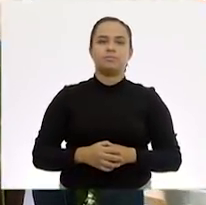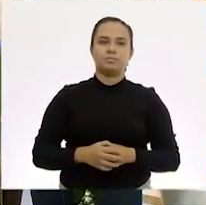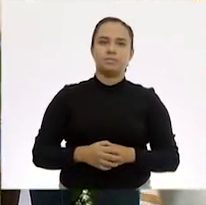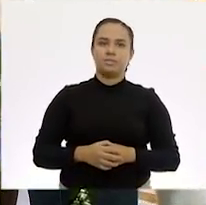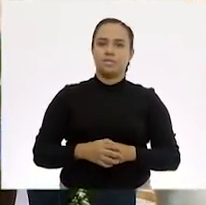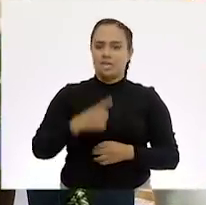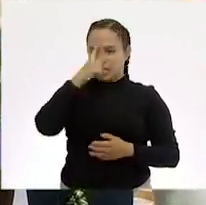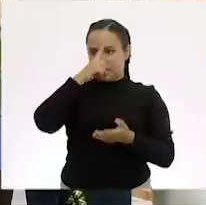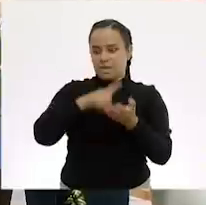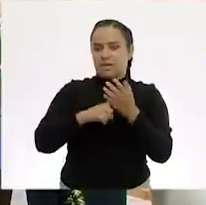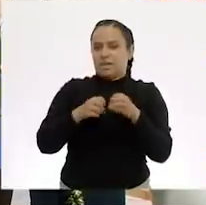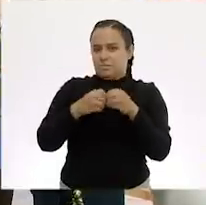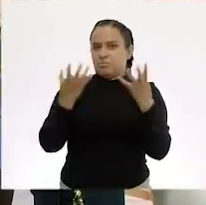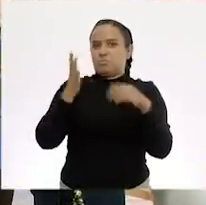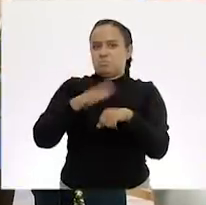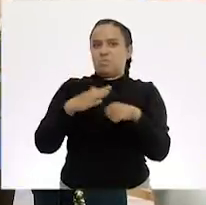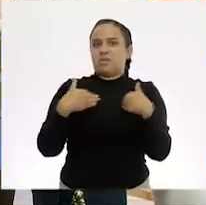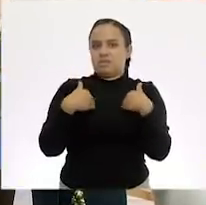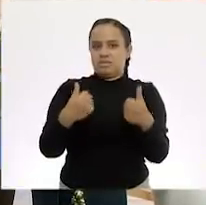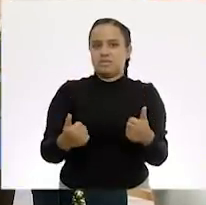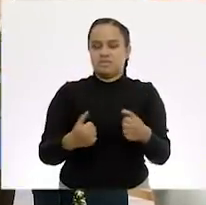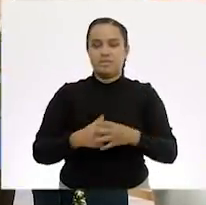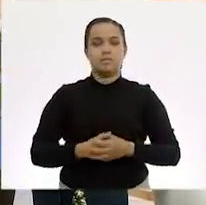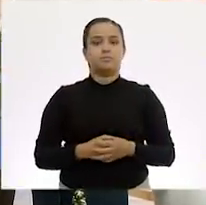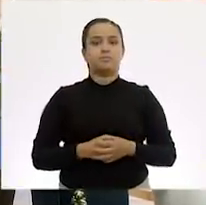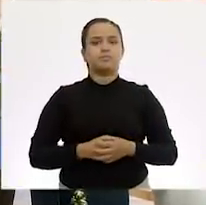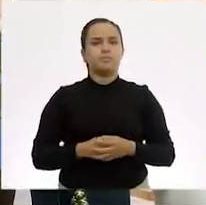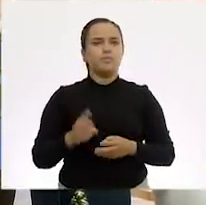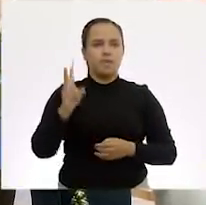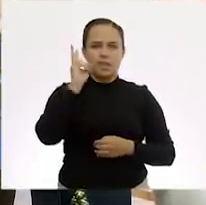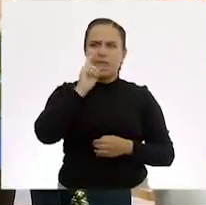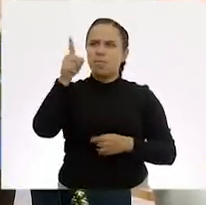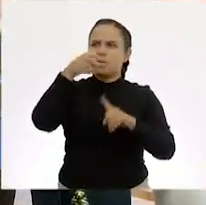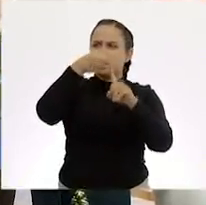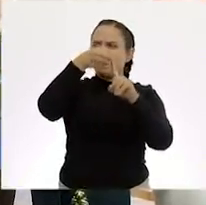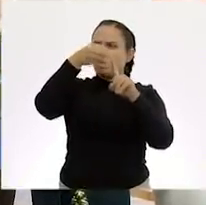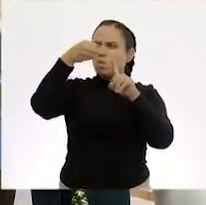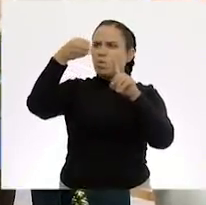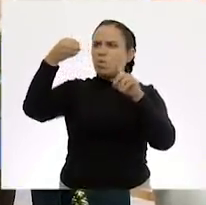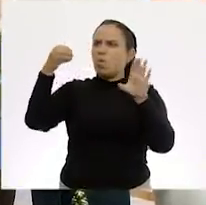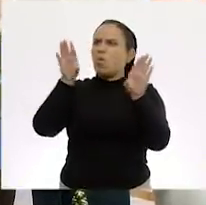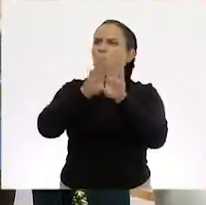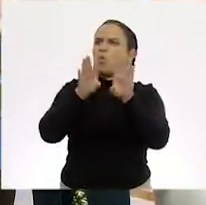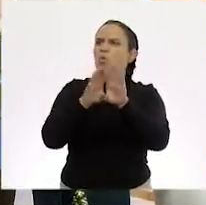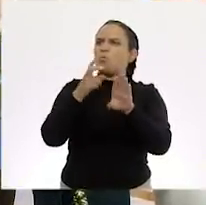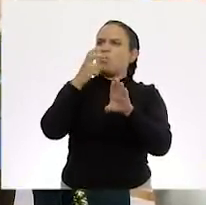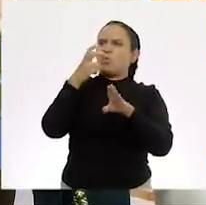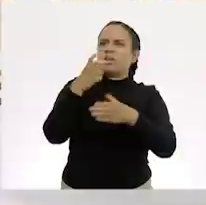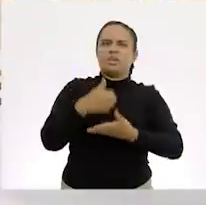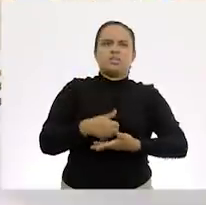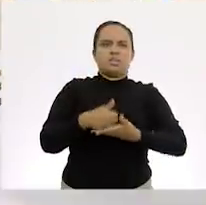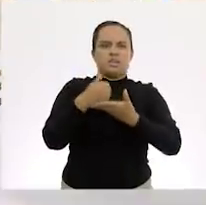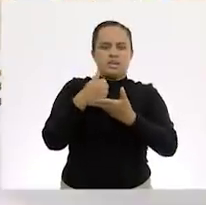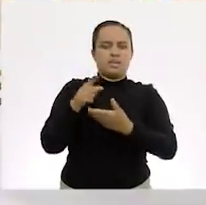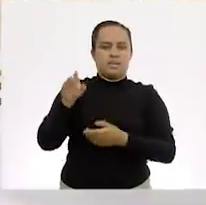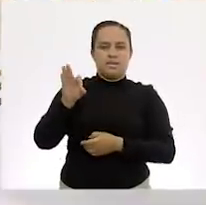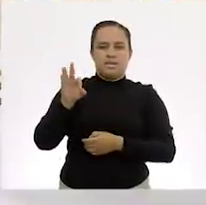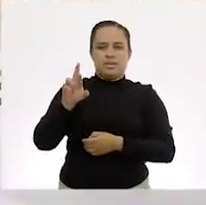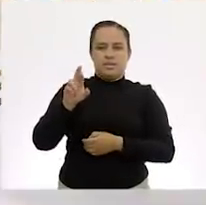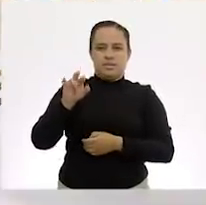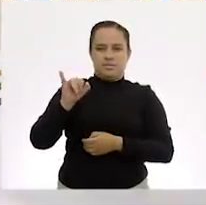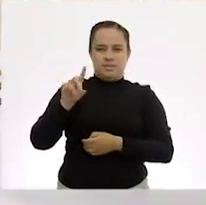va quedando un poquito más claro. Vamos a ver esta estructura que nos está ayudando Frida